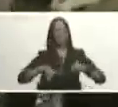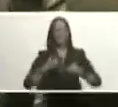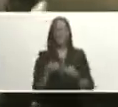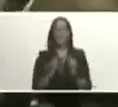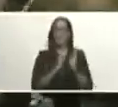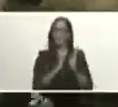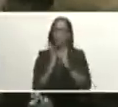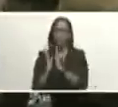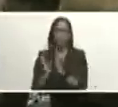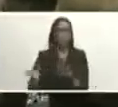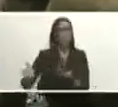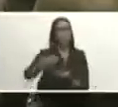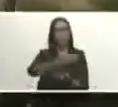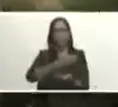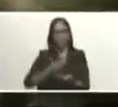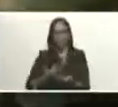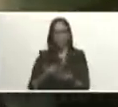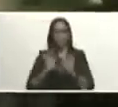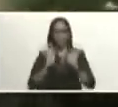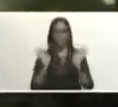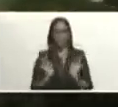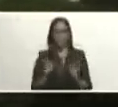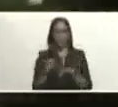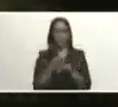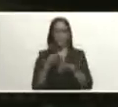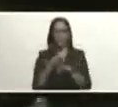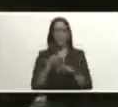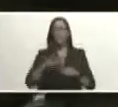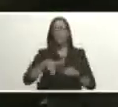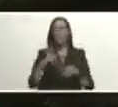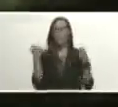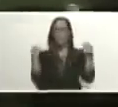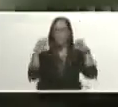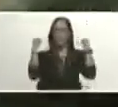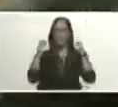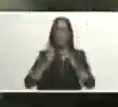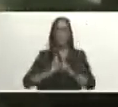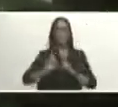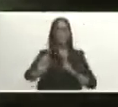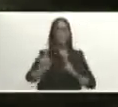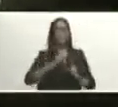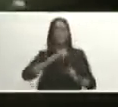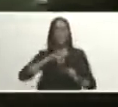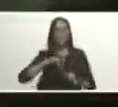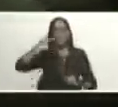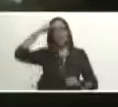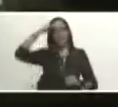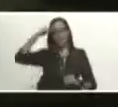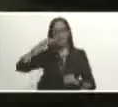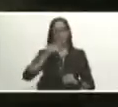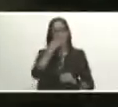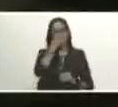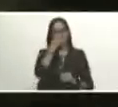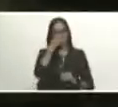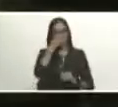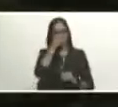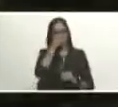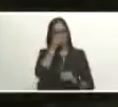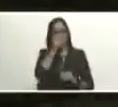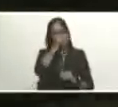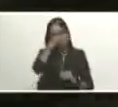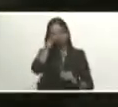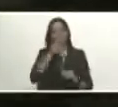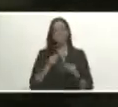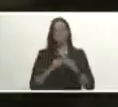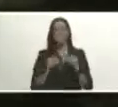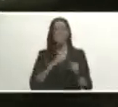las características del Estado. Podemos practicar a distancia. Nuestros cadetes, nuestros guardias nacionales, toda nuestra tropa